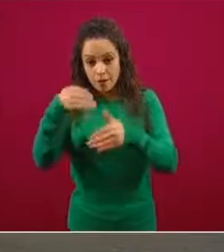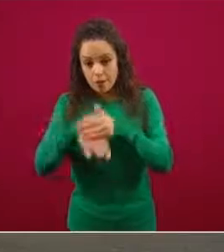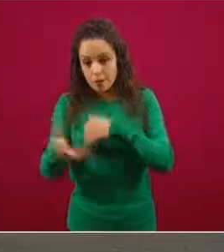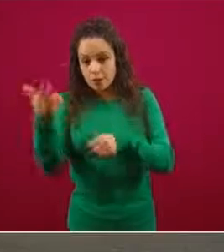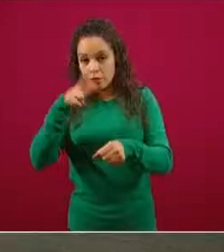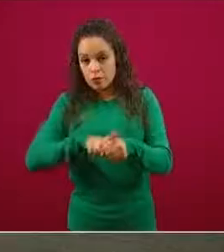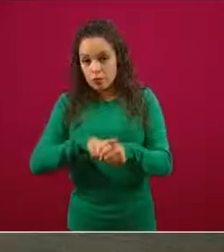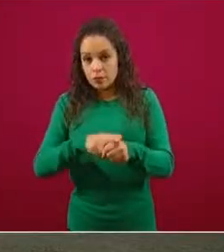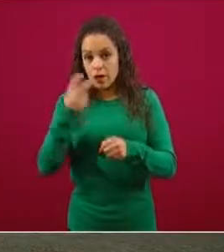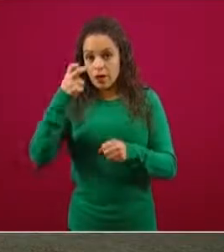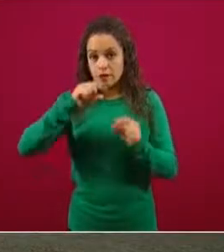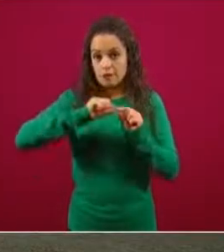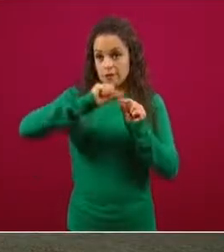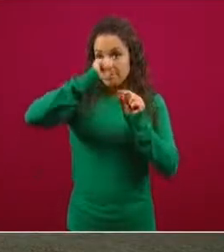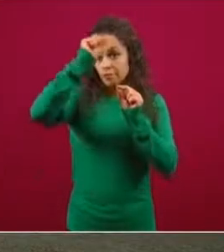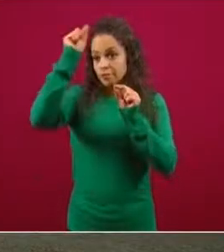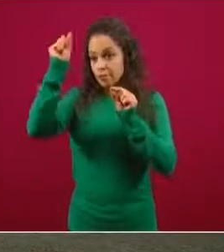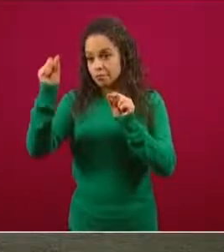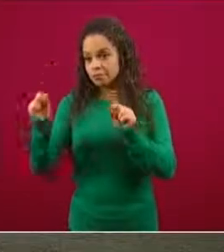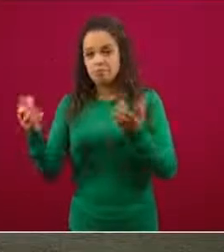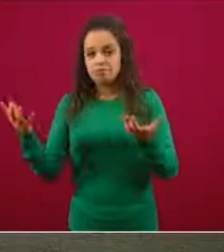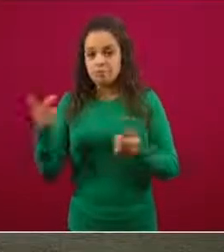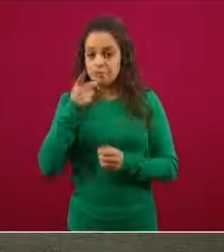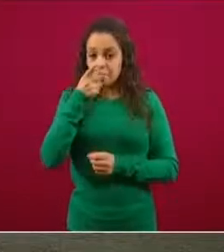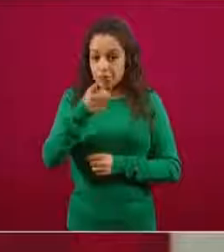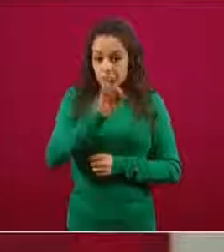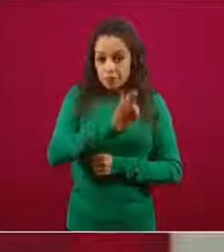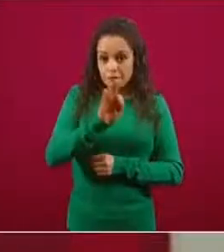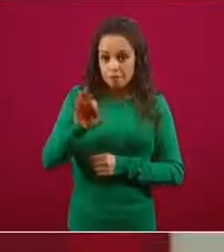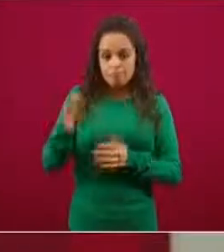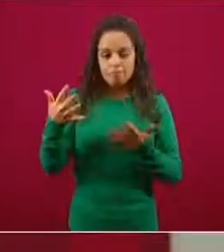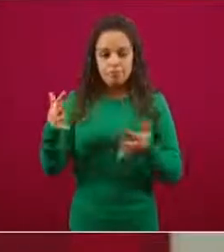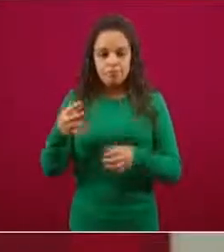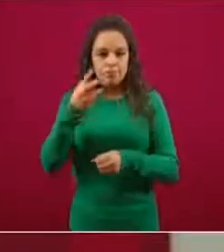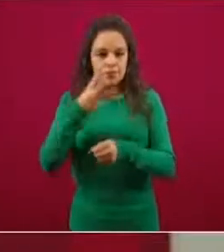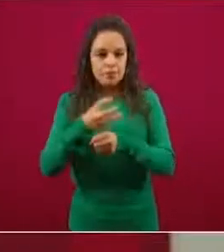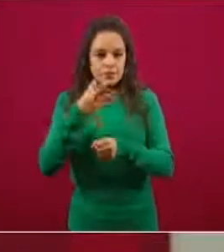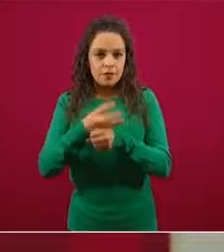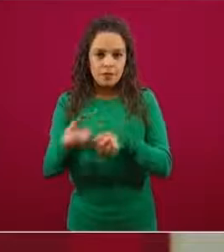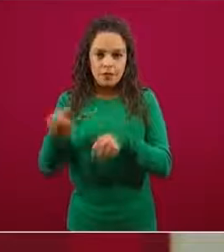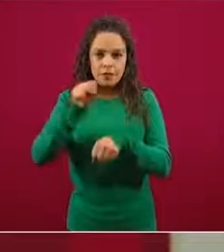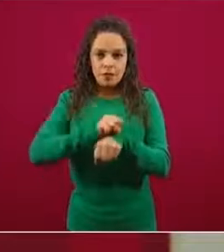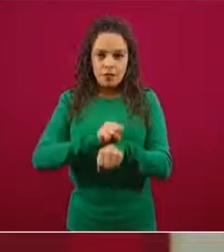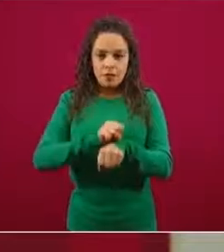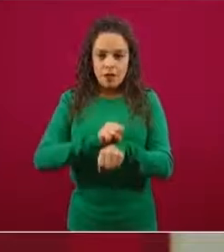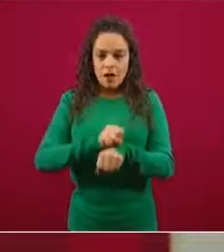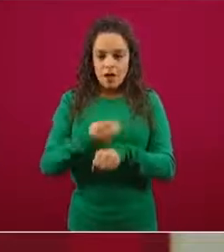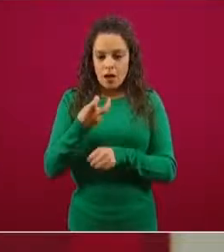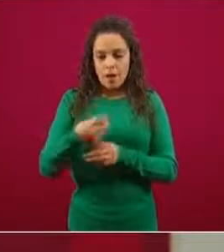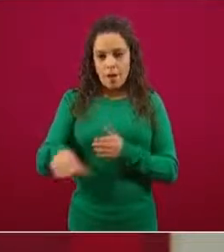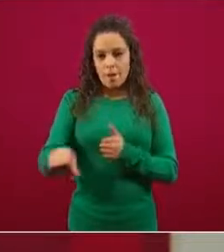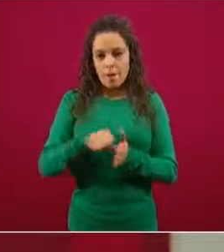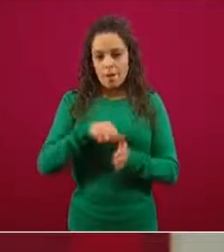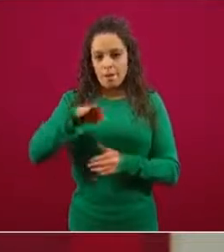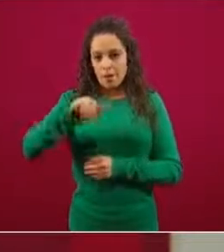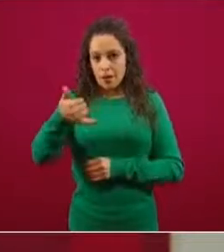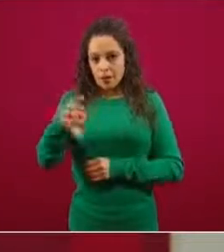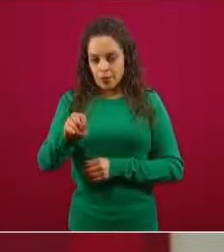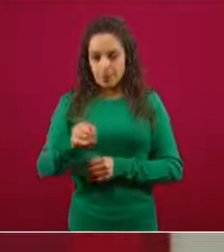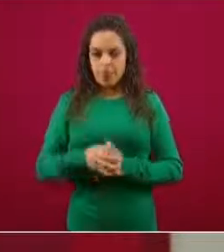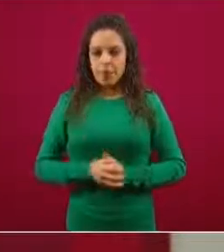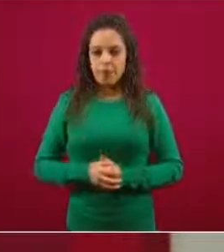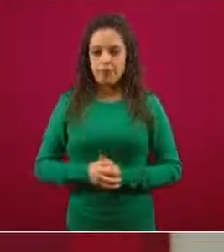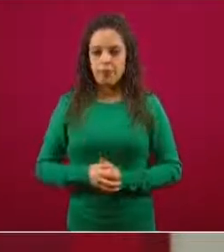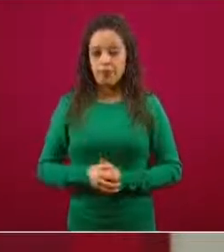pues estará sobre la tercera semana de mayo más o menos. Entonces, esto es un mensaje que es